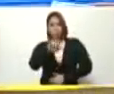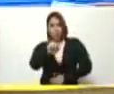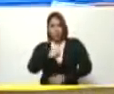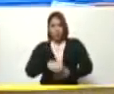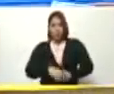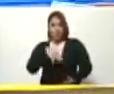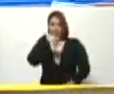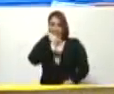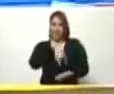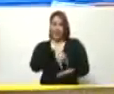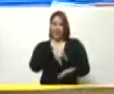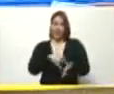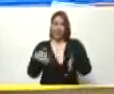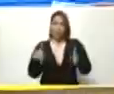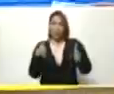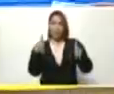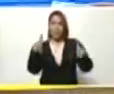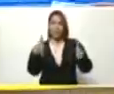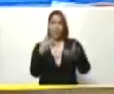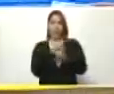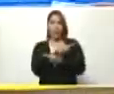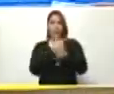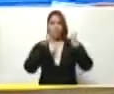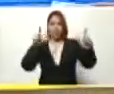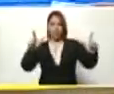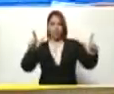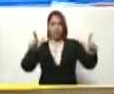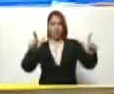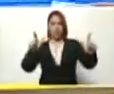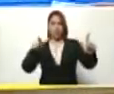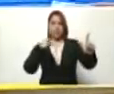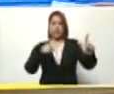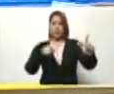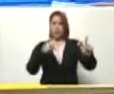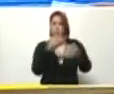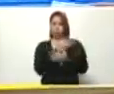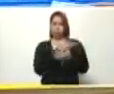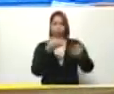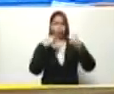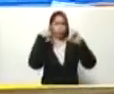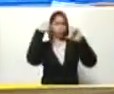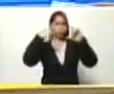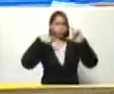Carabobo, Caminos de Libertad, una obra maravillosa.